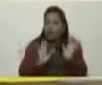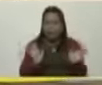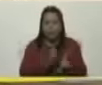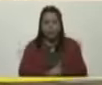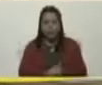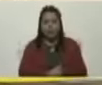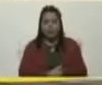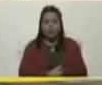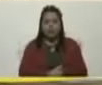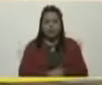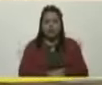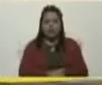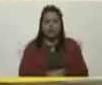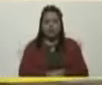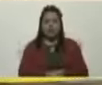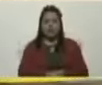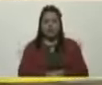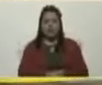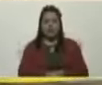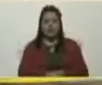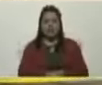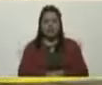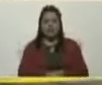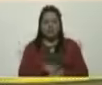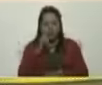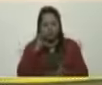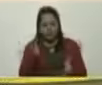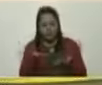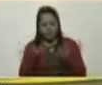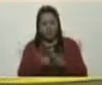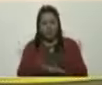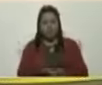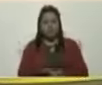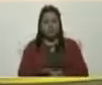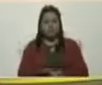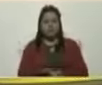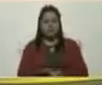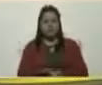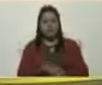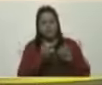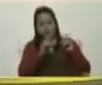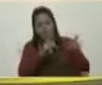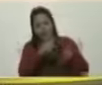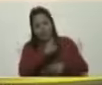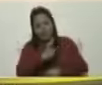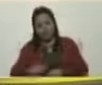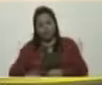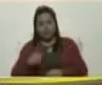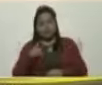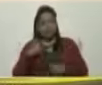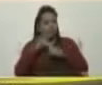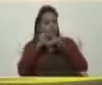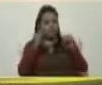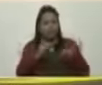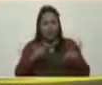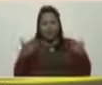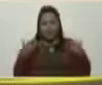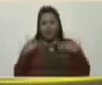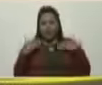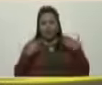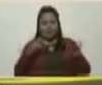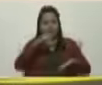único sitio del país. Bueno, sigue, Zamora. Bueno, presidente, mire, contento nuevamente de estar